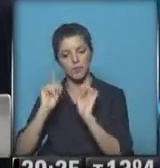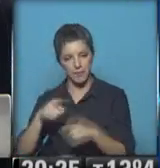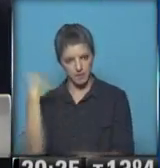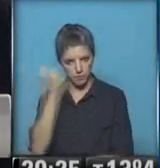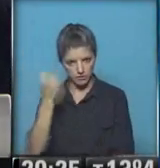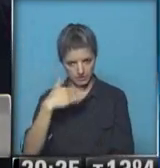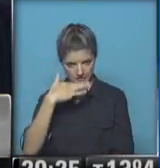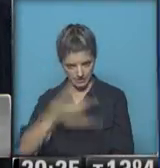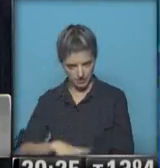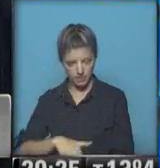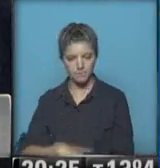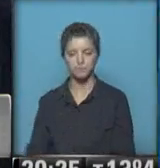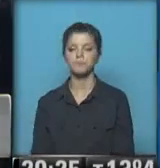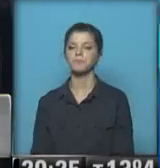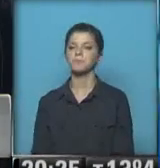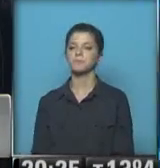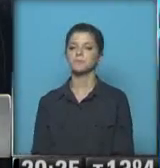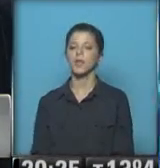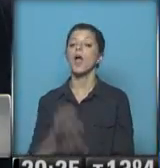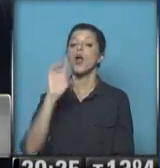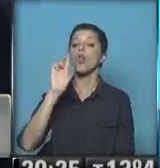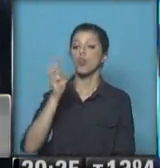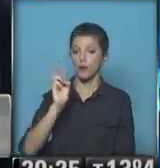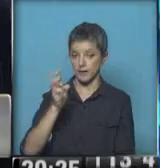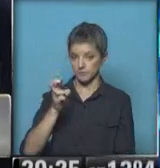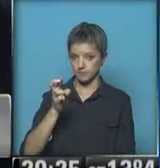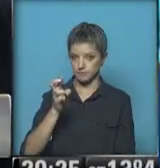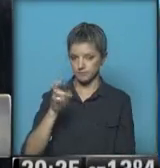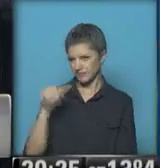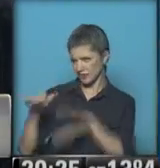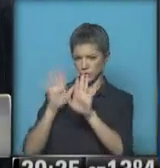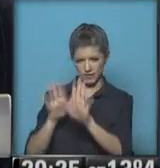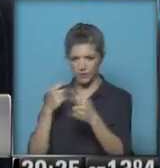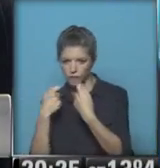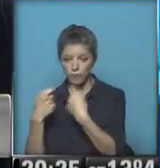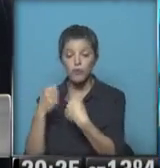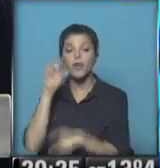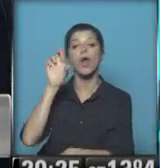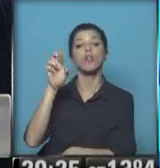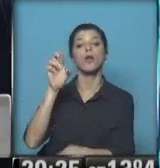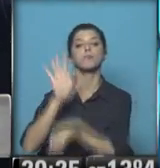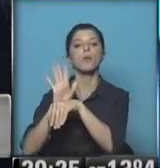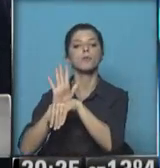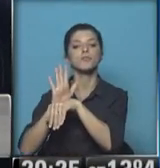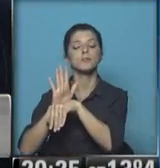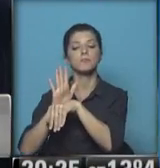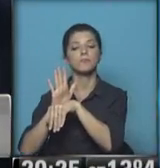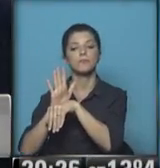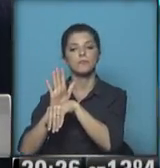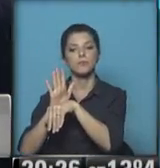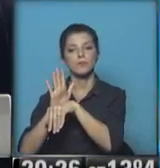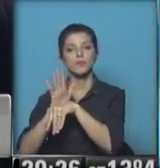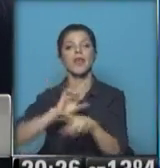el dólar y cuando son estamentos especulativos actúan como condicionamiento a las